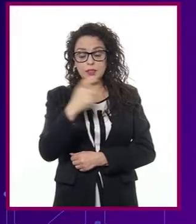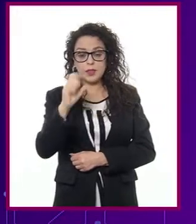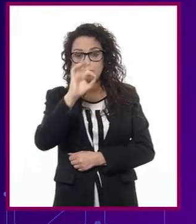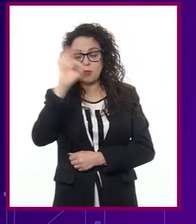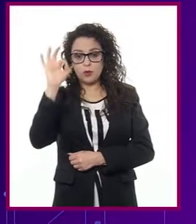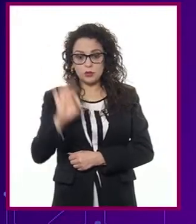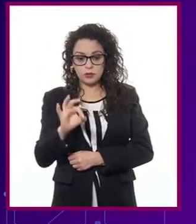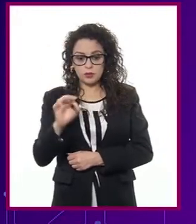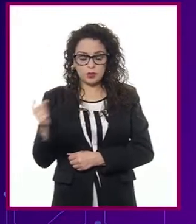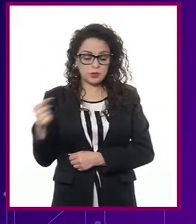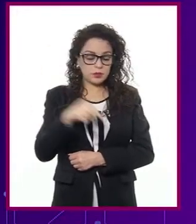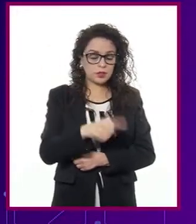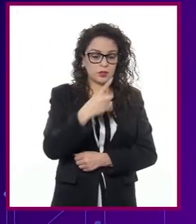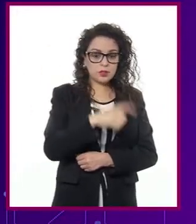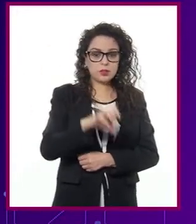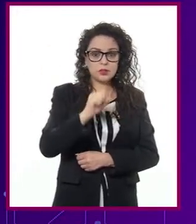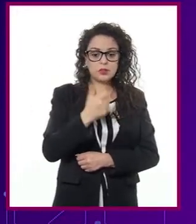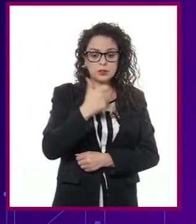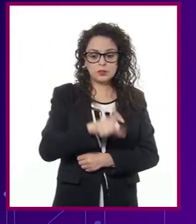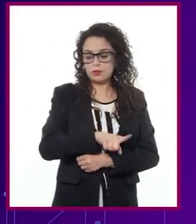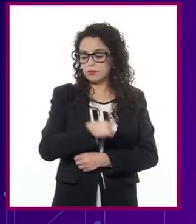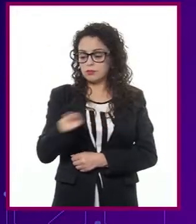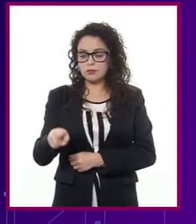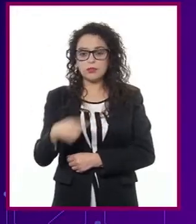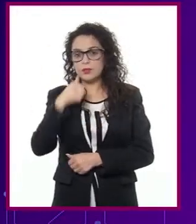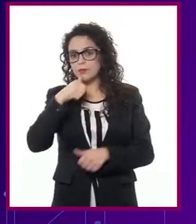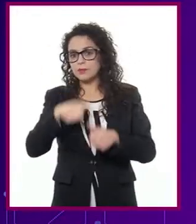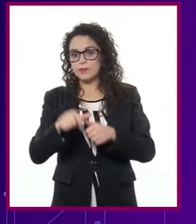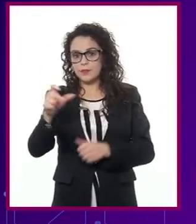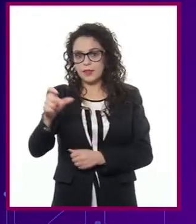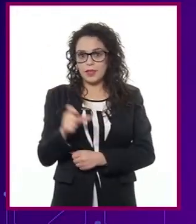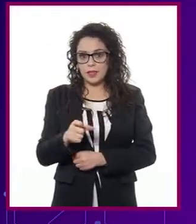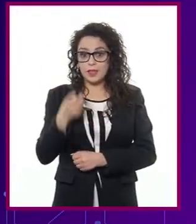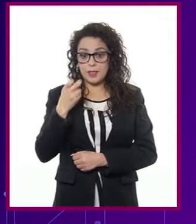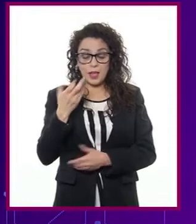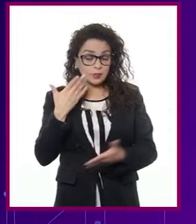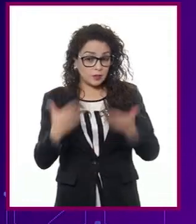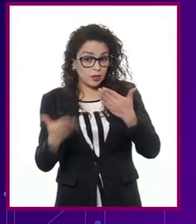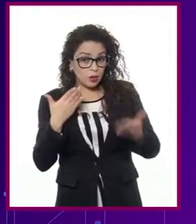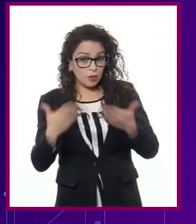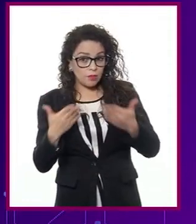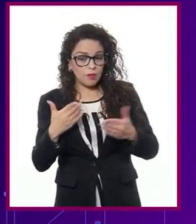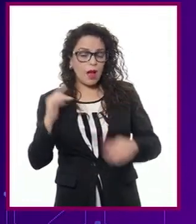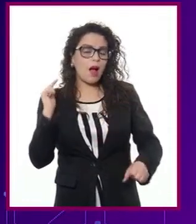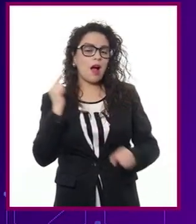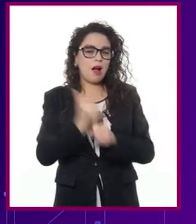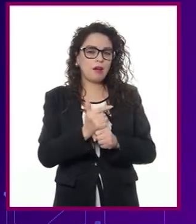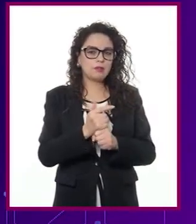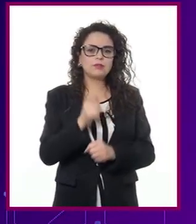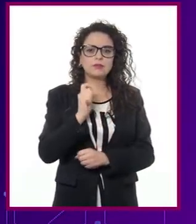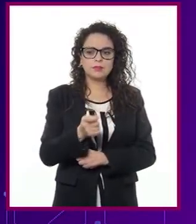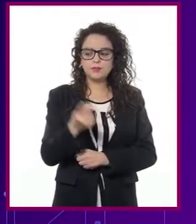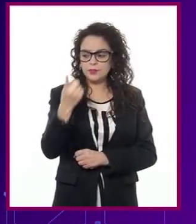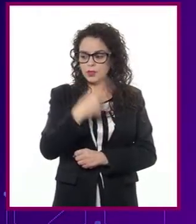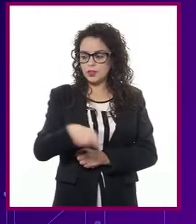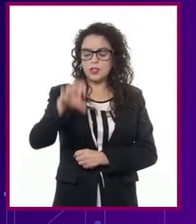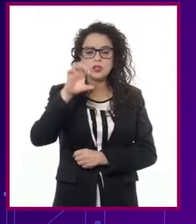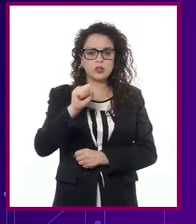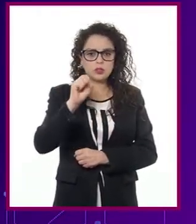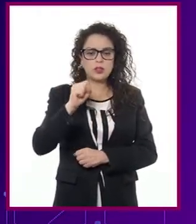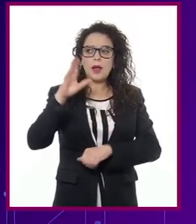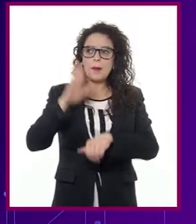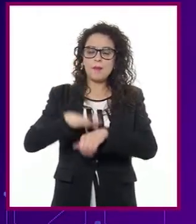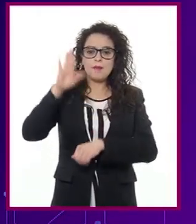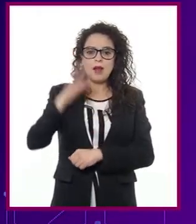como 160 pesos es a X. Al comparar las cantidades, podemos identificar que 160 es mayor